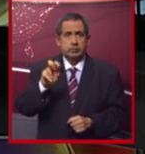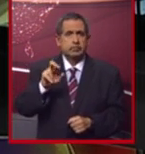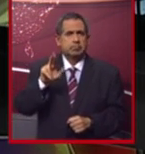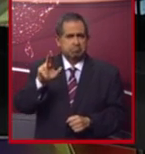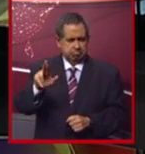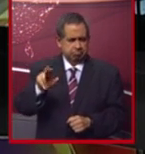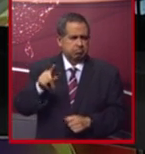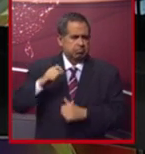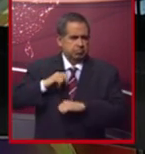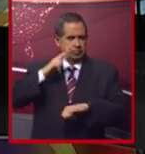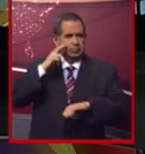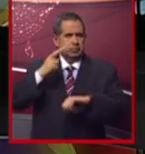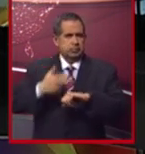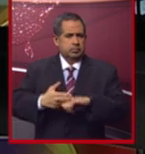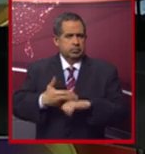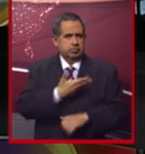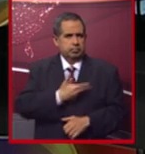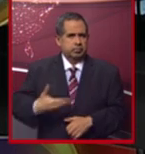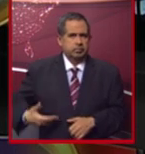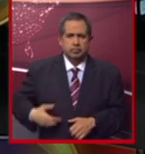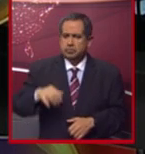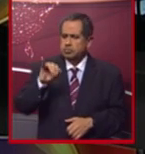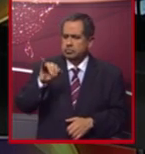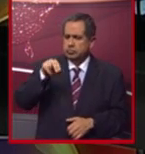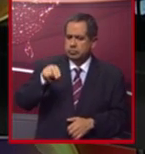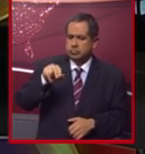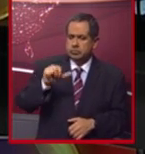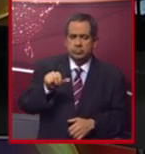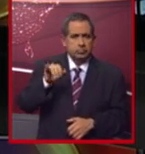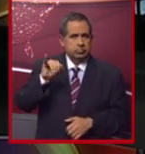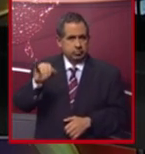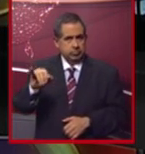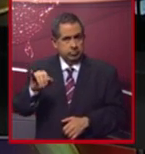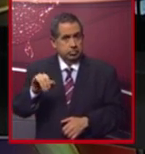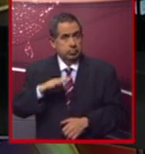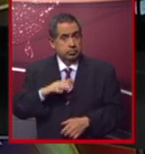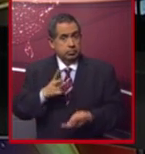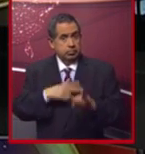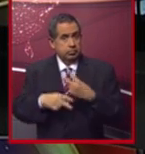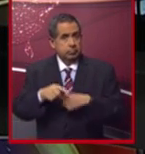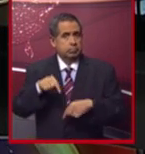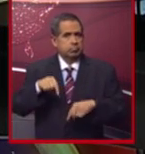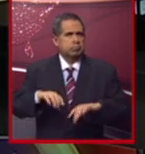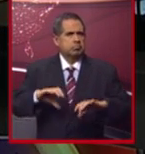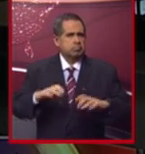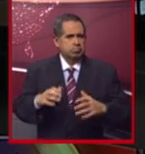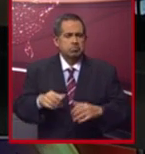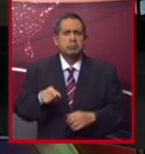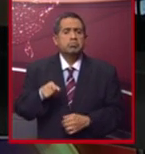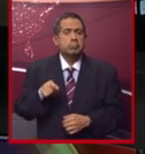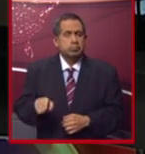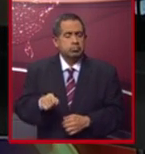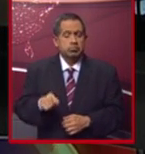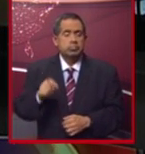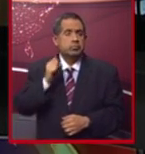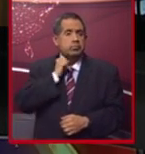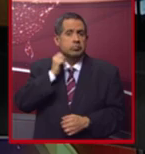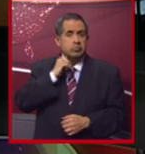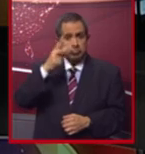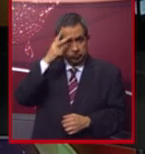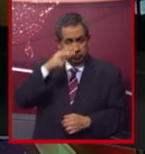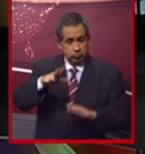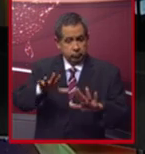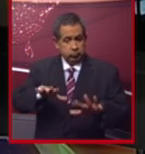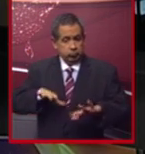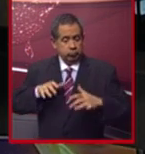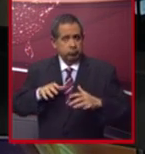Llamas, comisionado presidente del Instituto Nacional de Transparencia, Acceso a la Información y Protección de Datos Personales, el INAI, acudió ante el